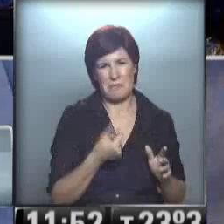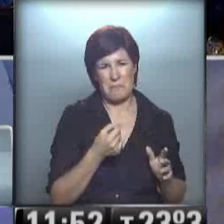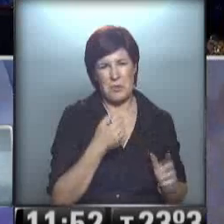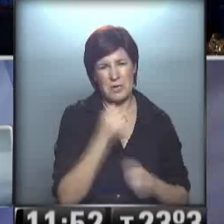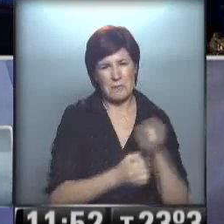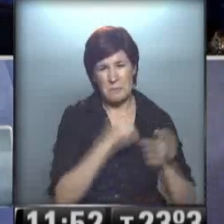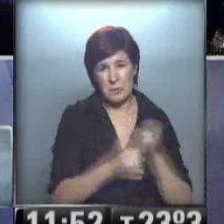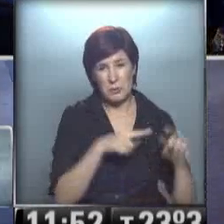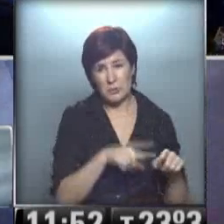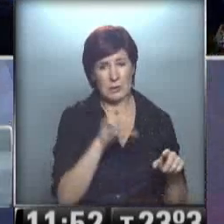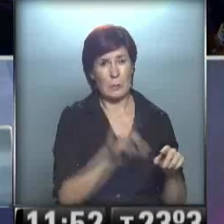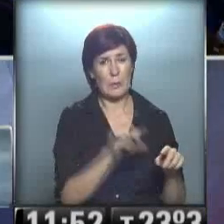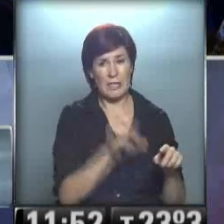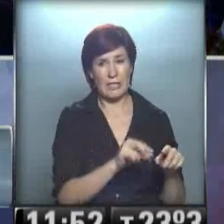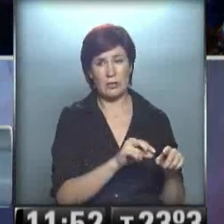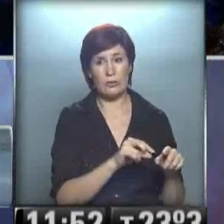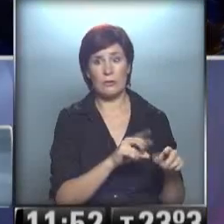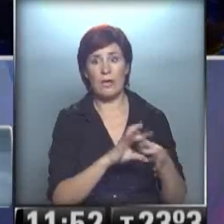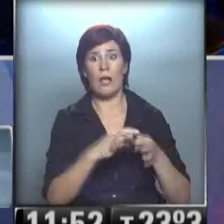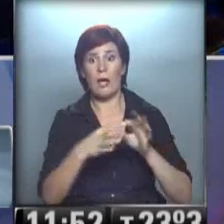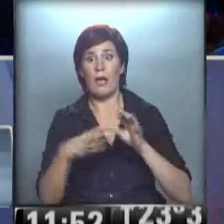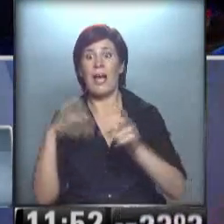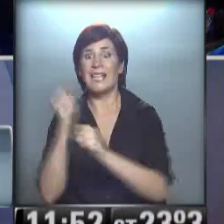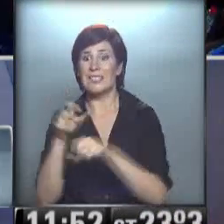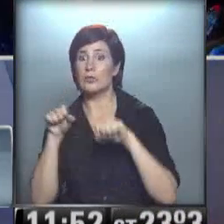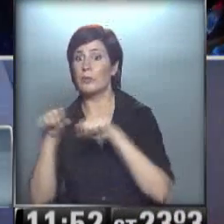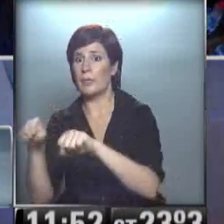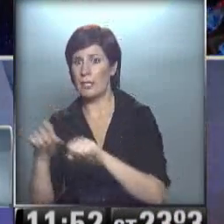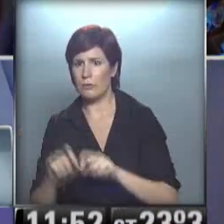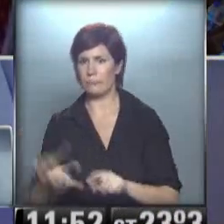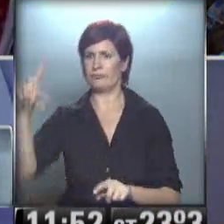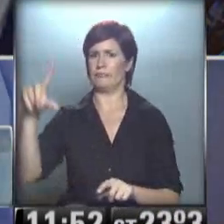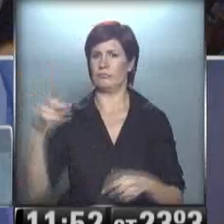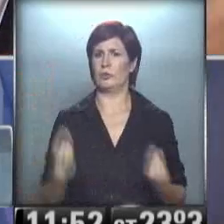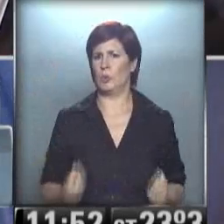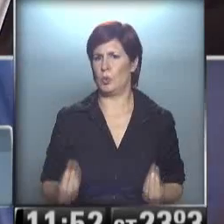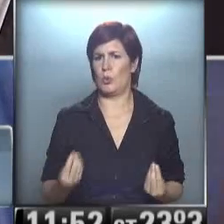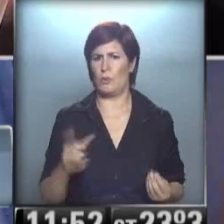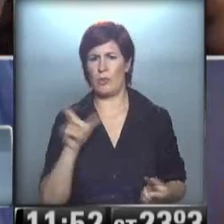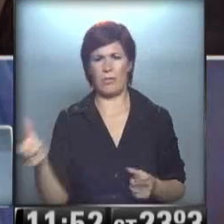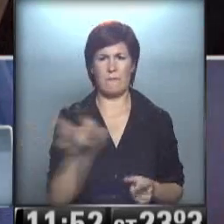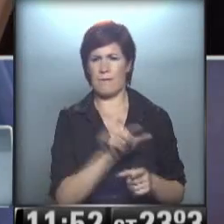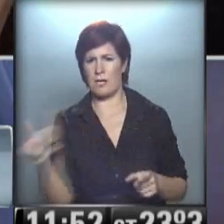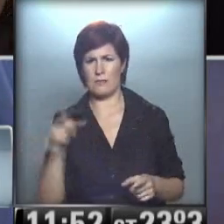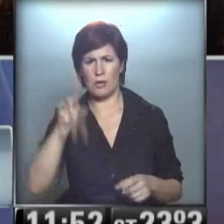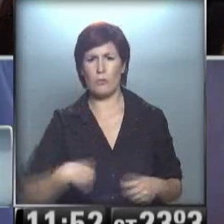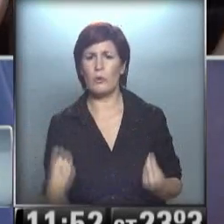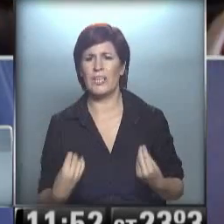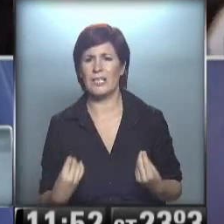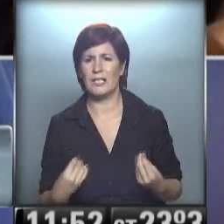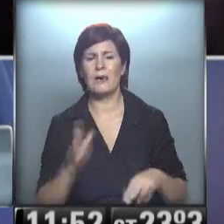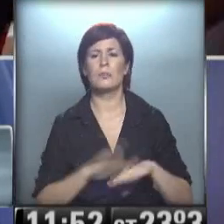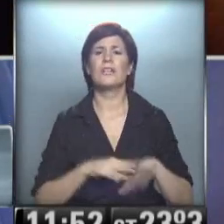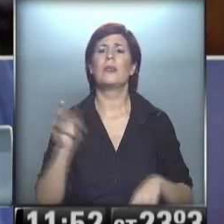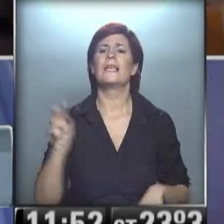finales, se hablan de que hay una dimensión en cuanto a los aumentos que no tienen prácticamente forma de entenderse. Bueno, ¿quiénes son los